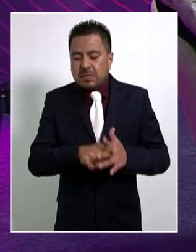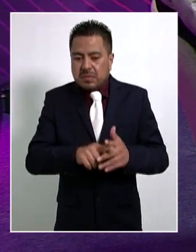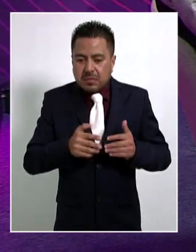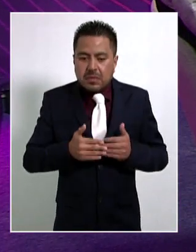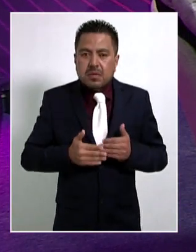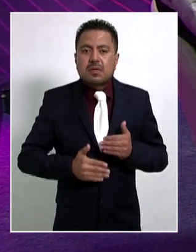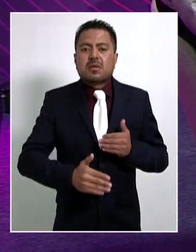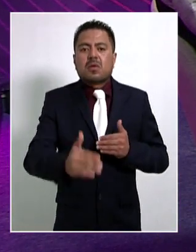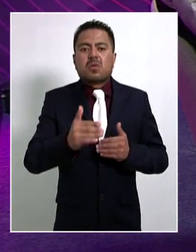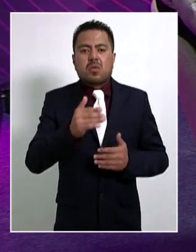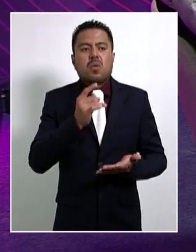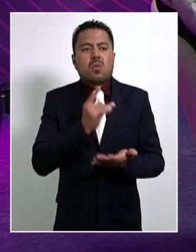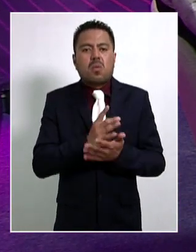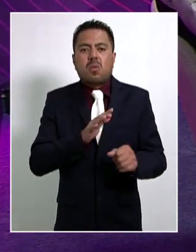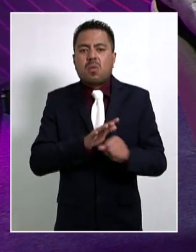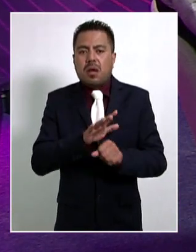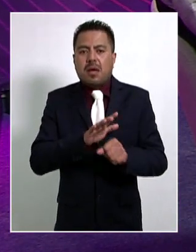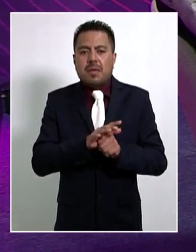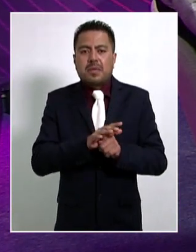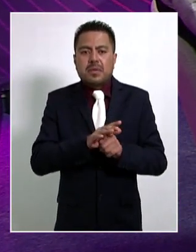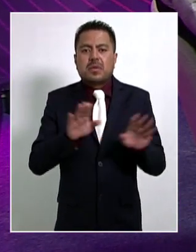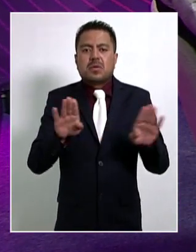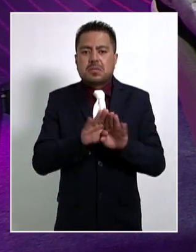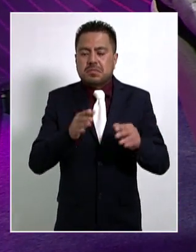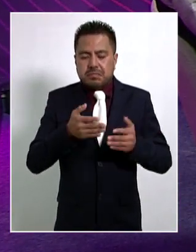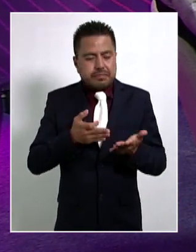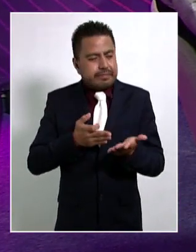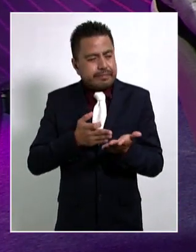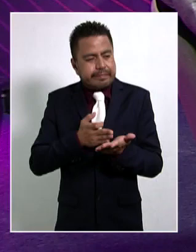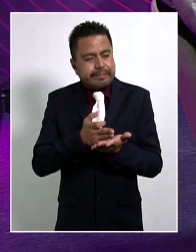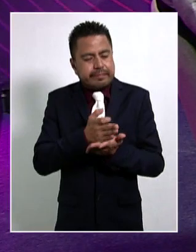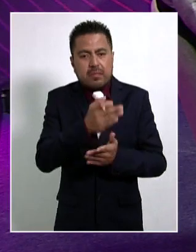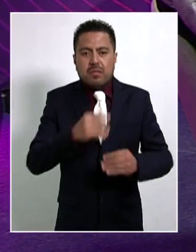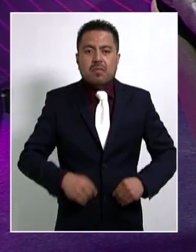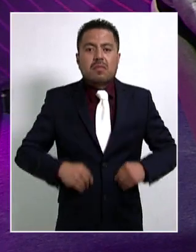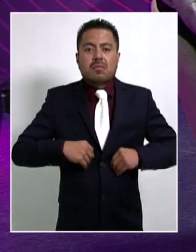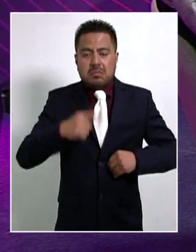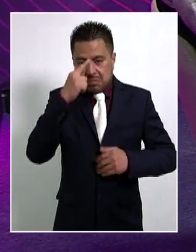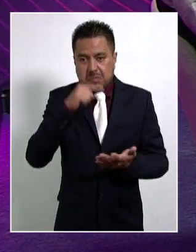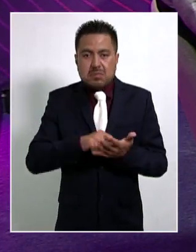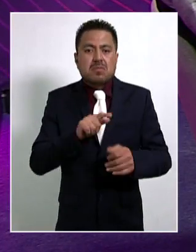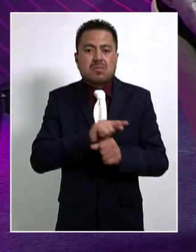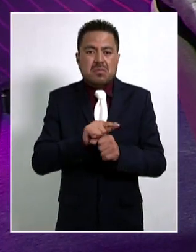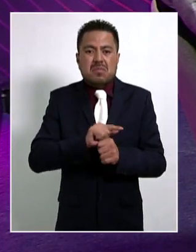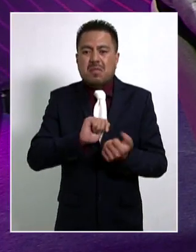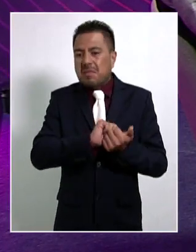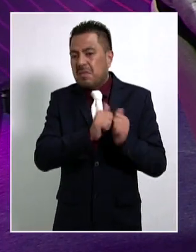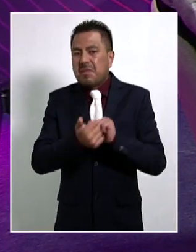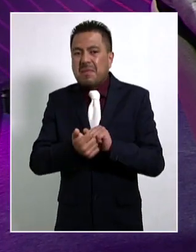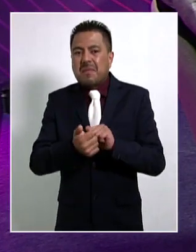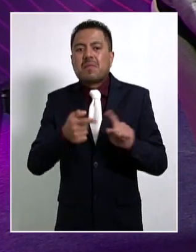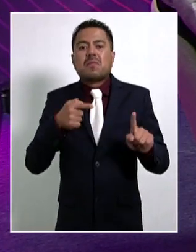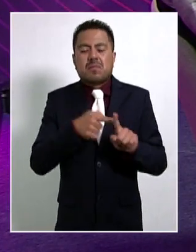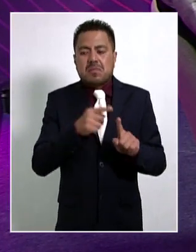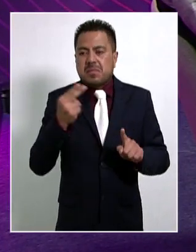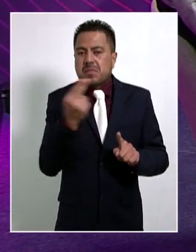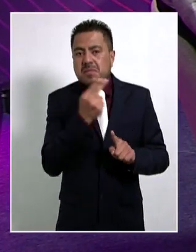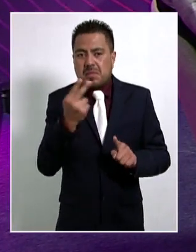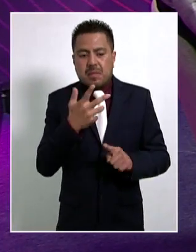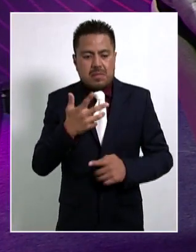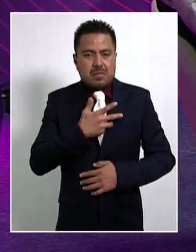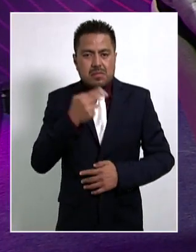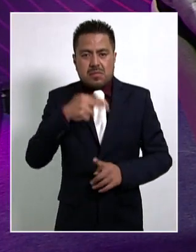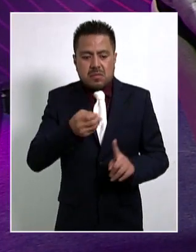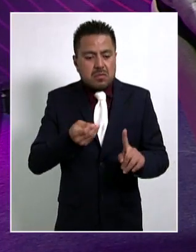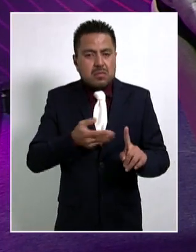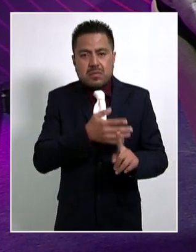para en cuestión como de trayectoria de vida, creo que las personas trans primero tenemos la necesidad de nombrar